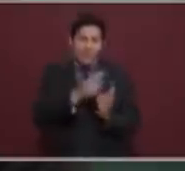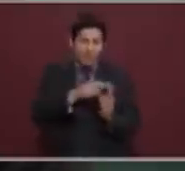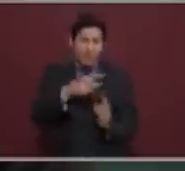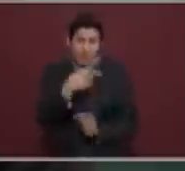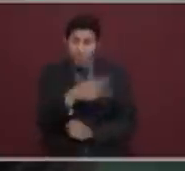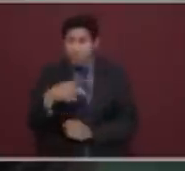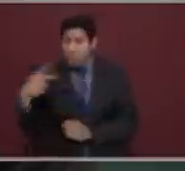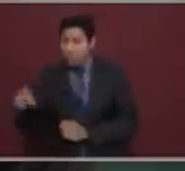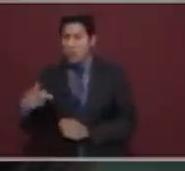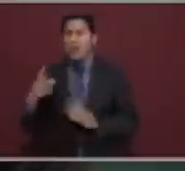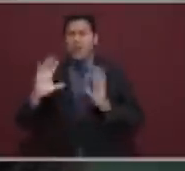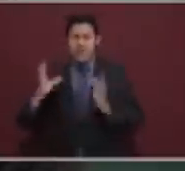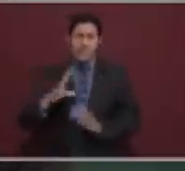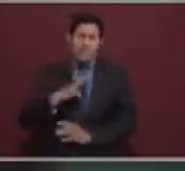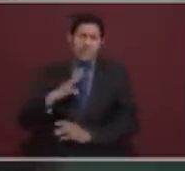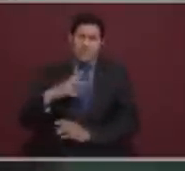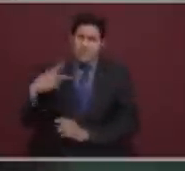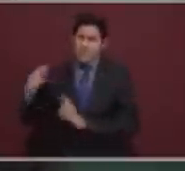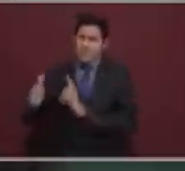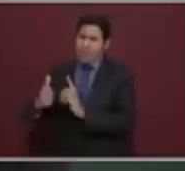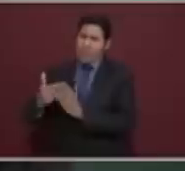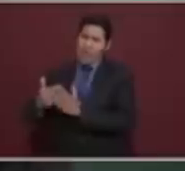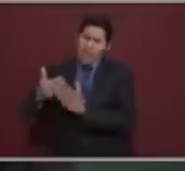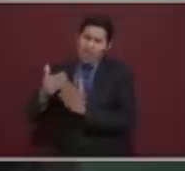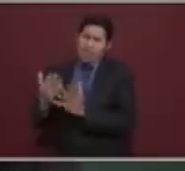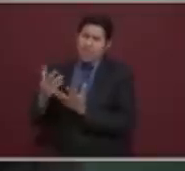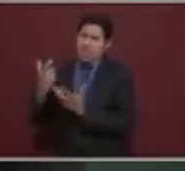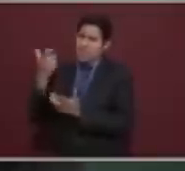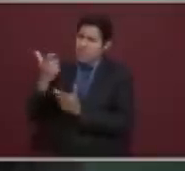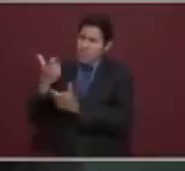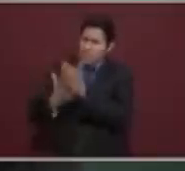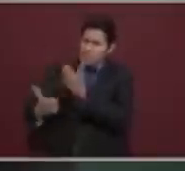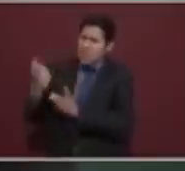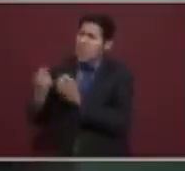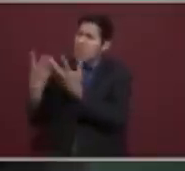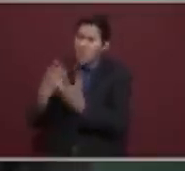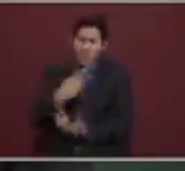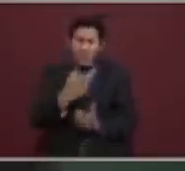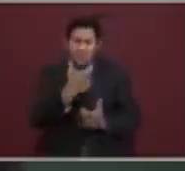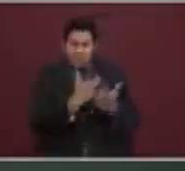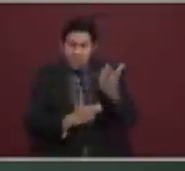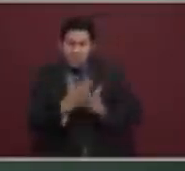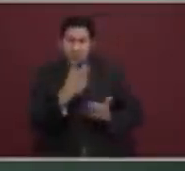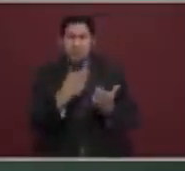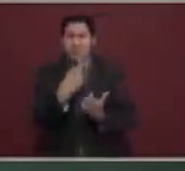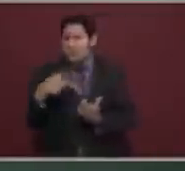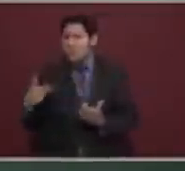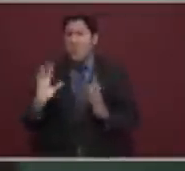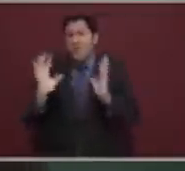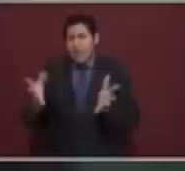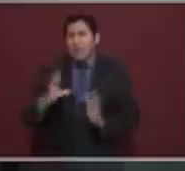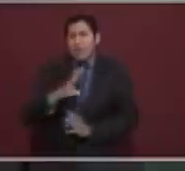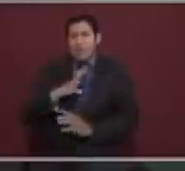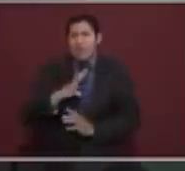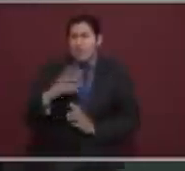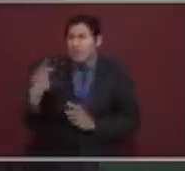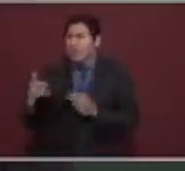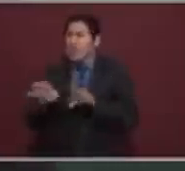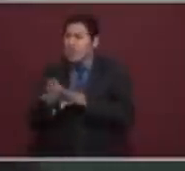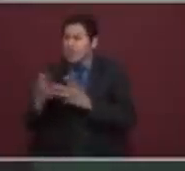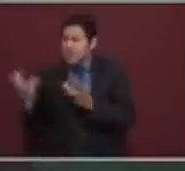respaldo presupuestal de todo aquello que requieren en sus respectivas áreas para operar